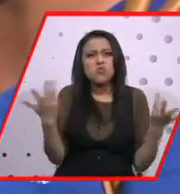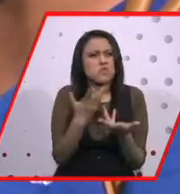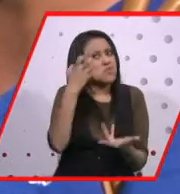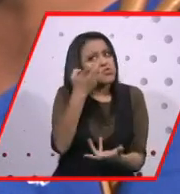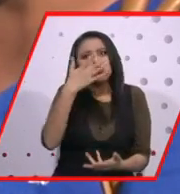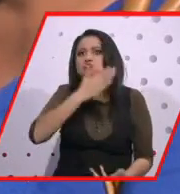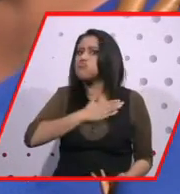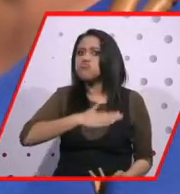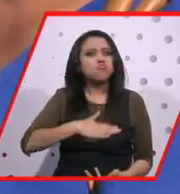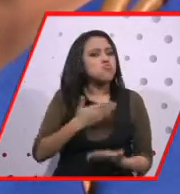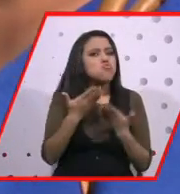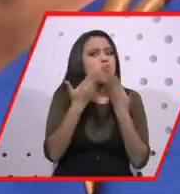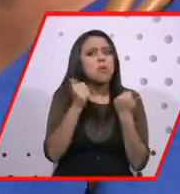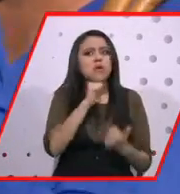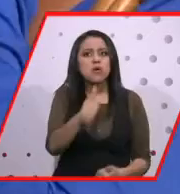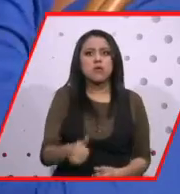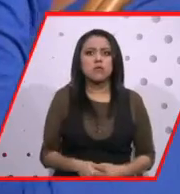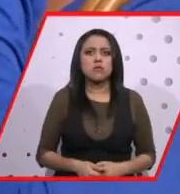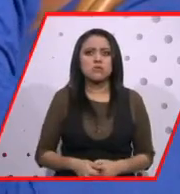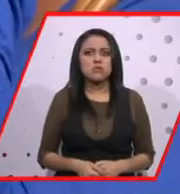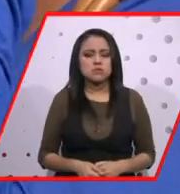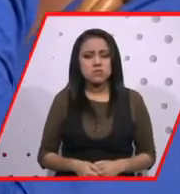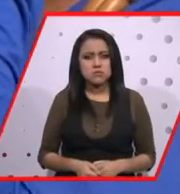justo. Y